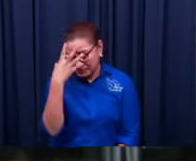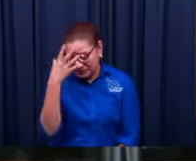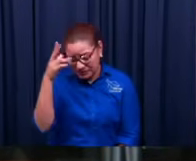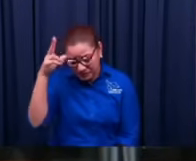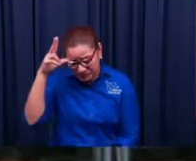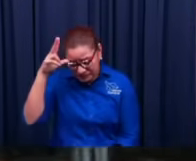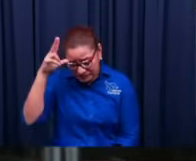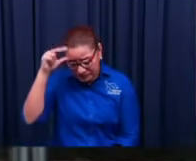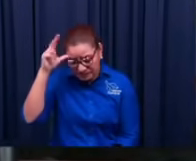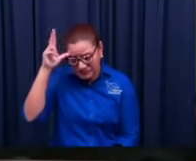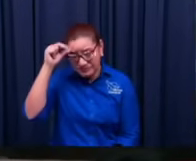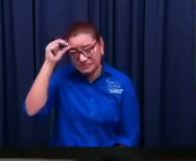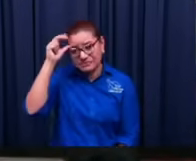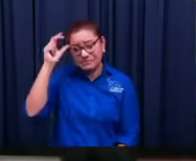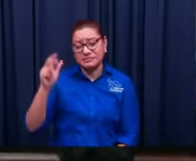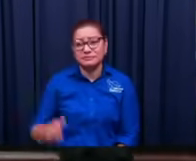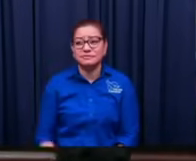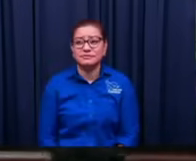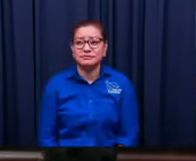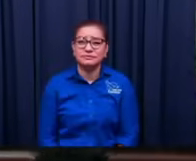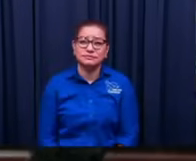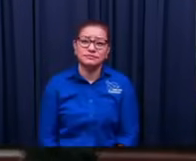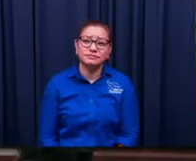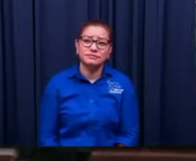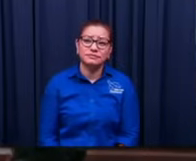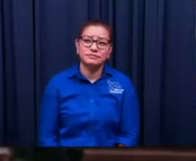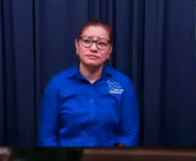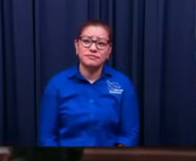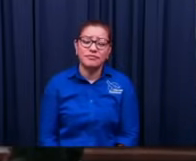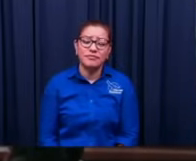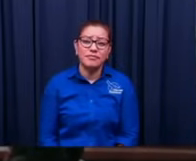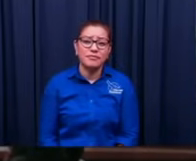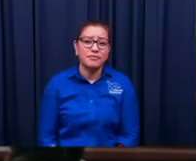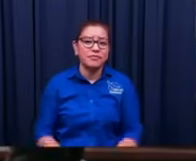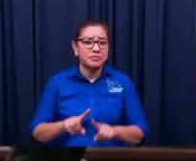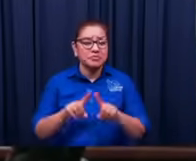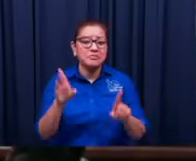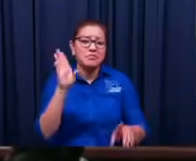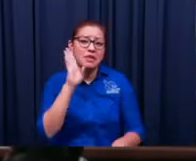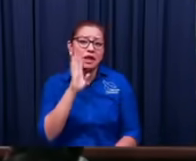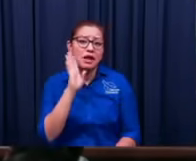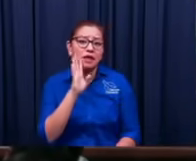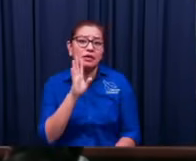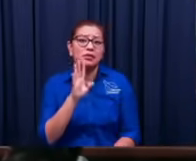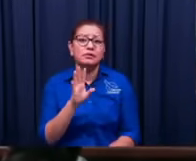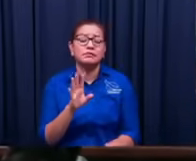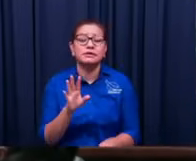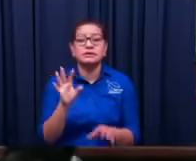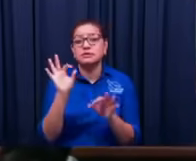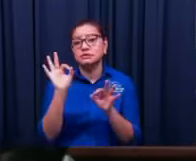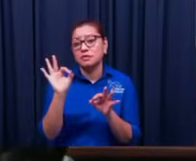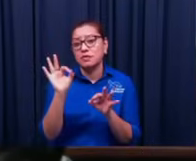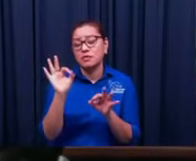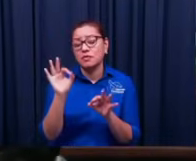o fornicaciones, que no es lo mismo, ¿eh? Puede ser entre los hijos.